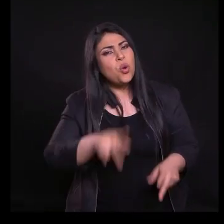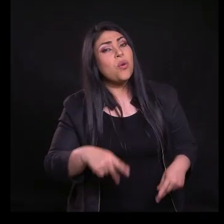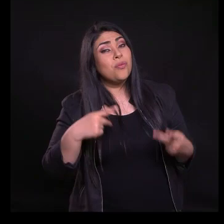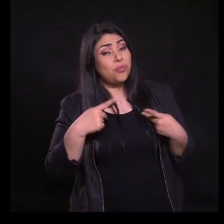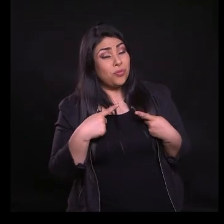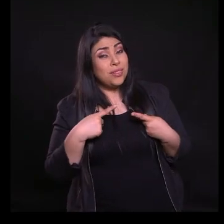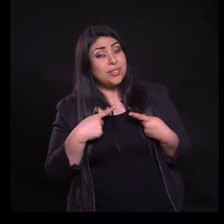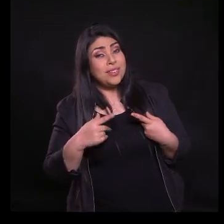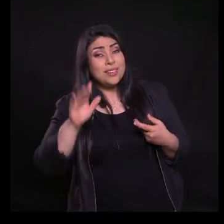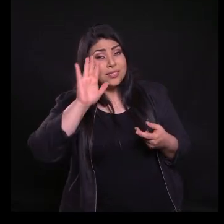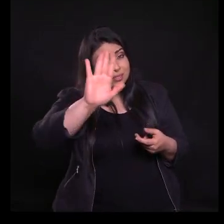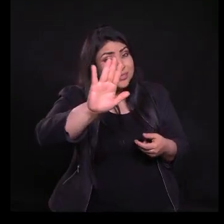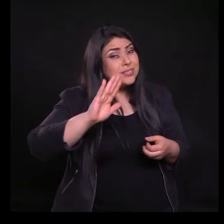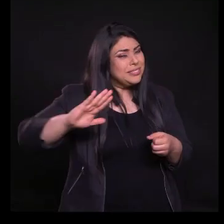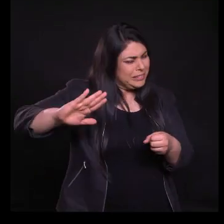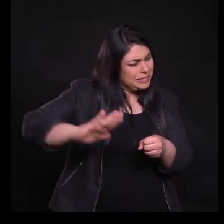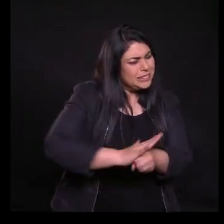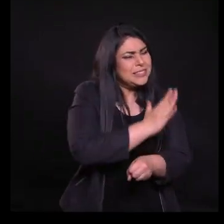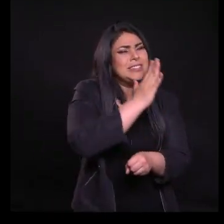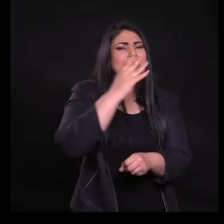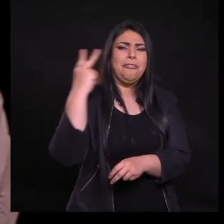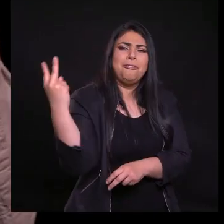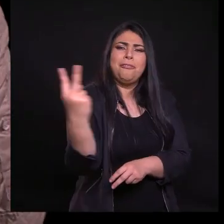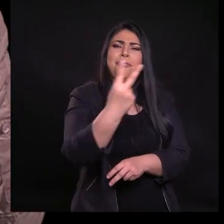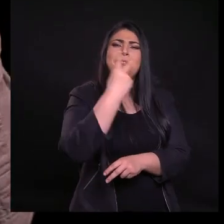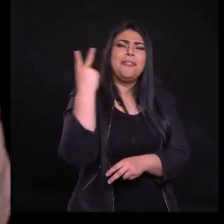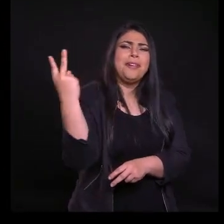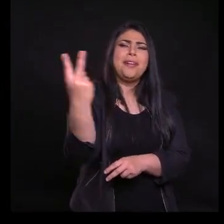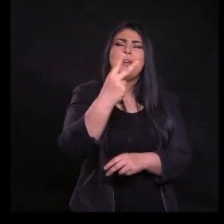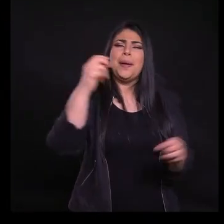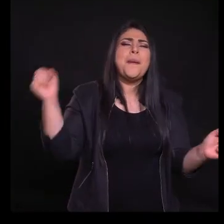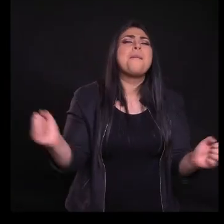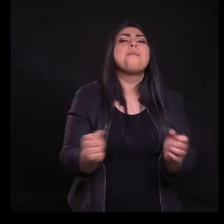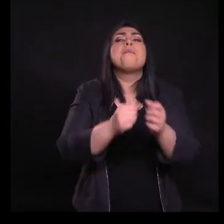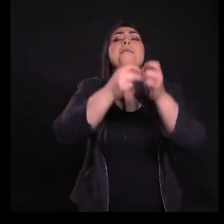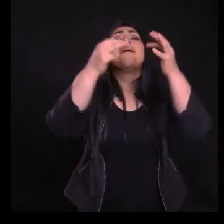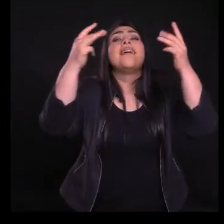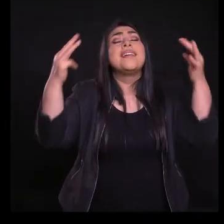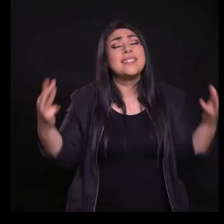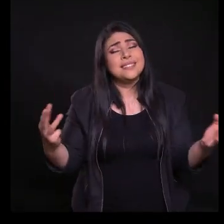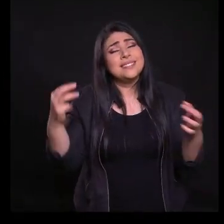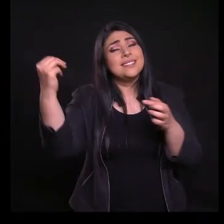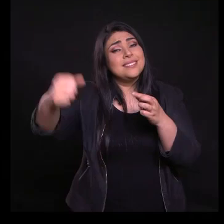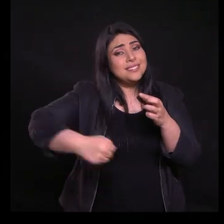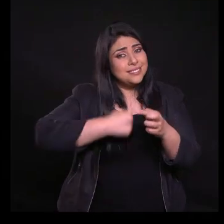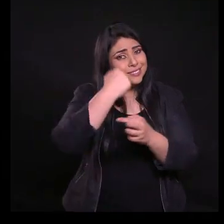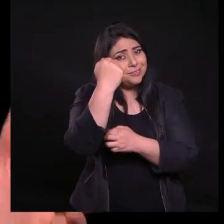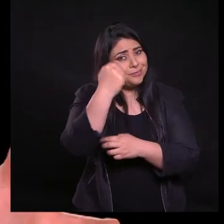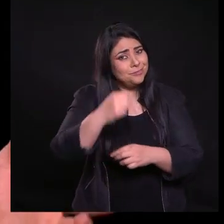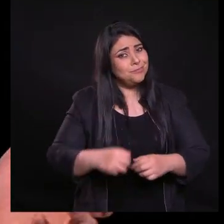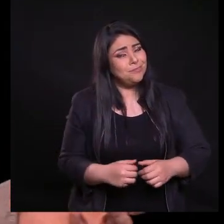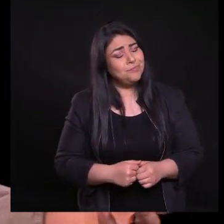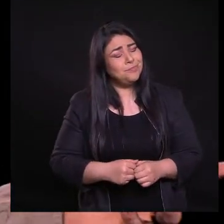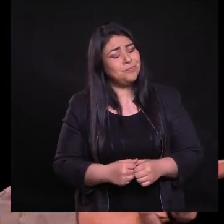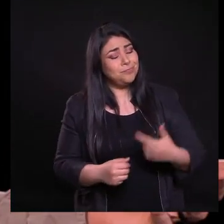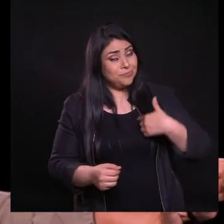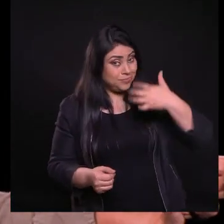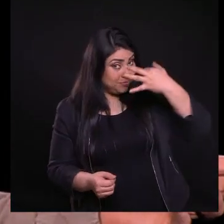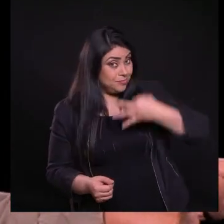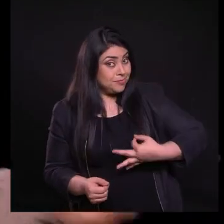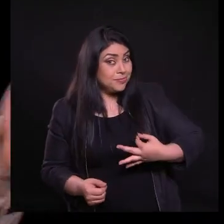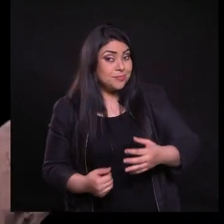llena de victorias llenas de cosas sobrenaturales y poderosas y te voy a hacer bien sincero